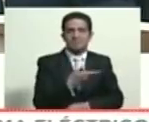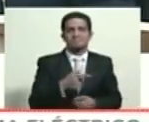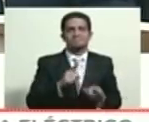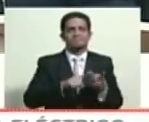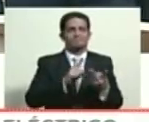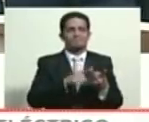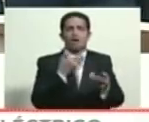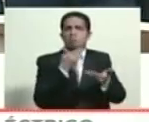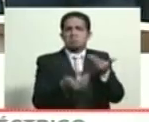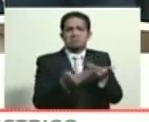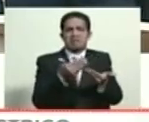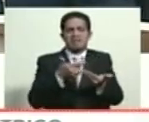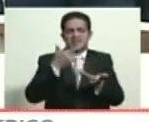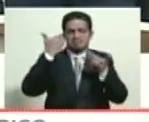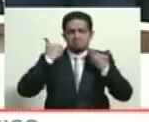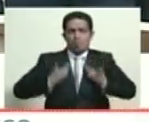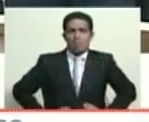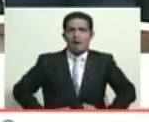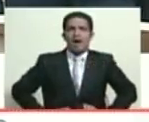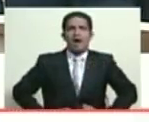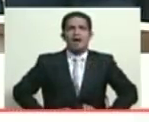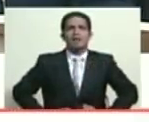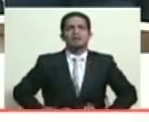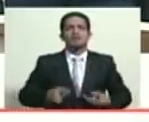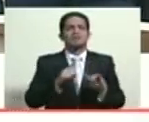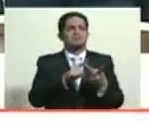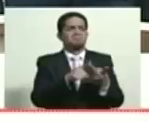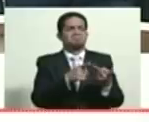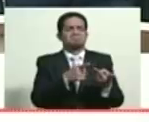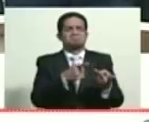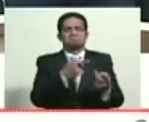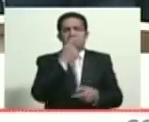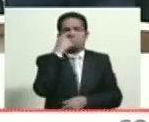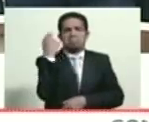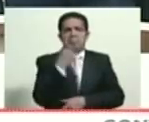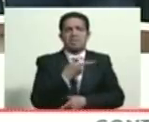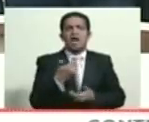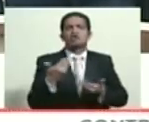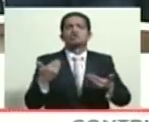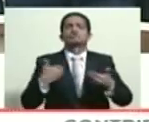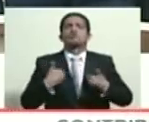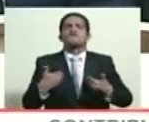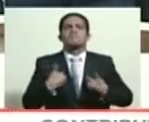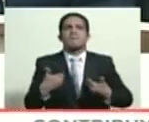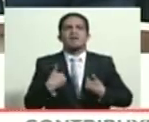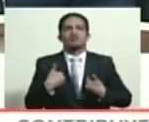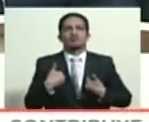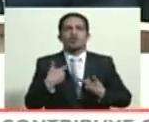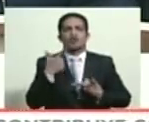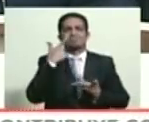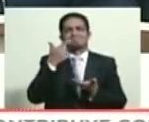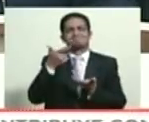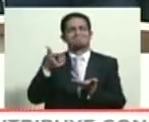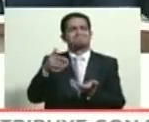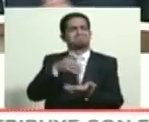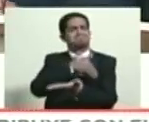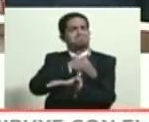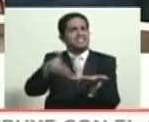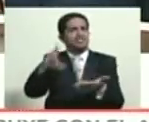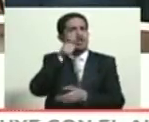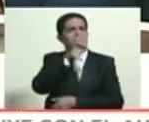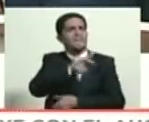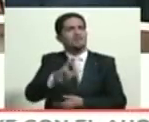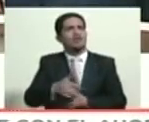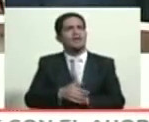humano. No le interesa el sufrimiento que le puede producir a millones de personas. Solo